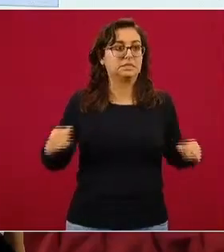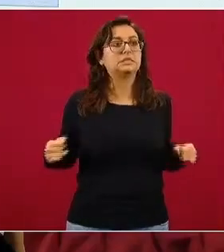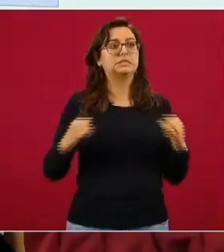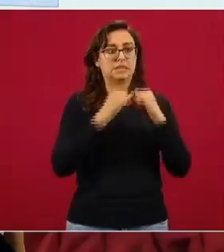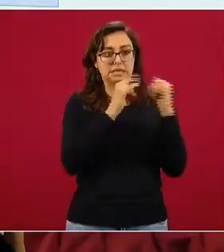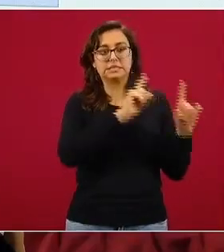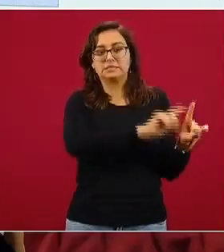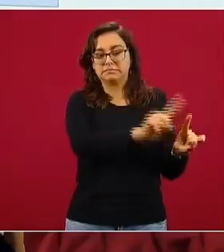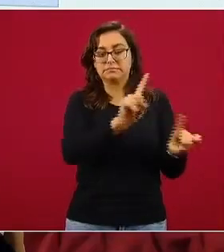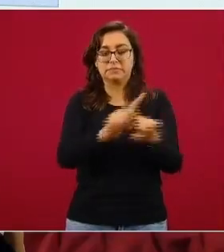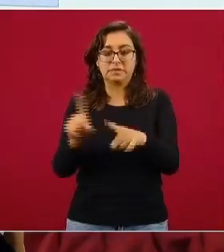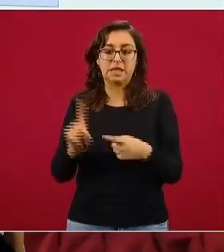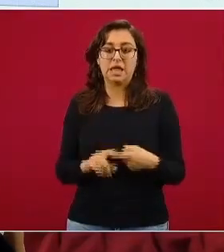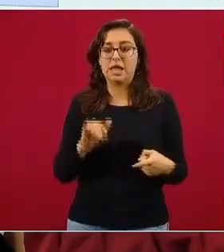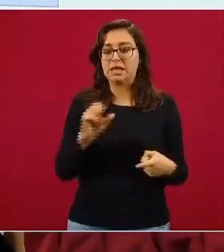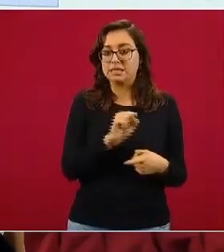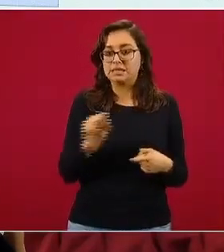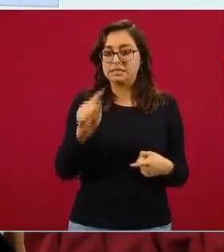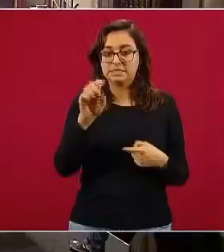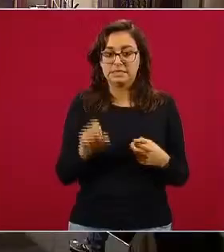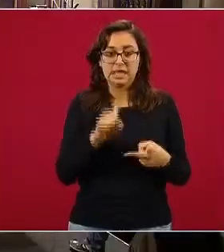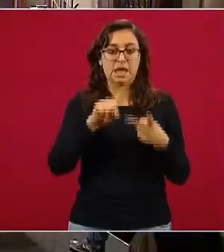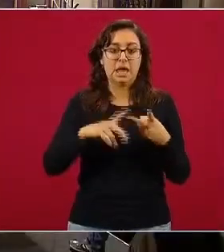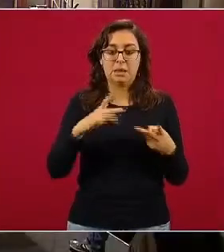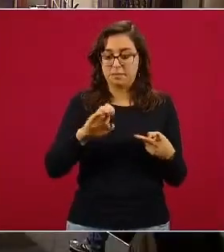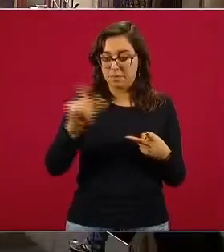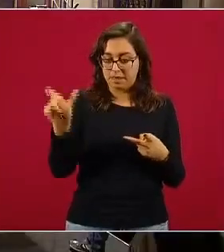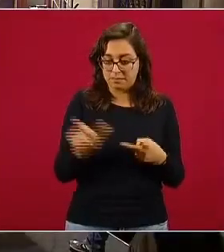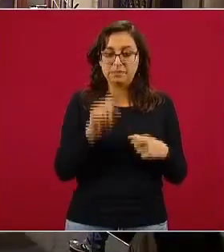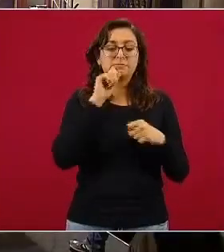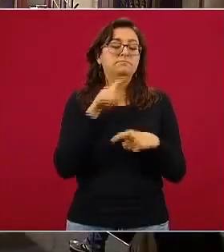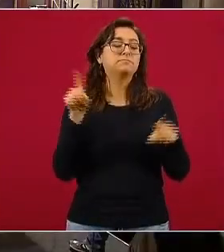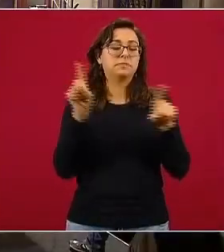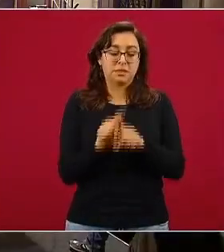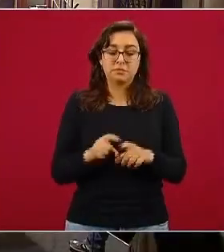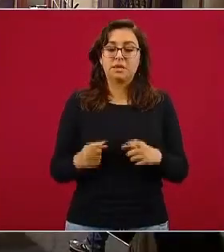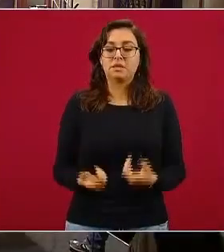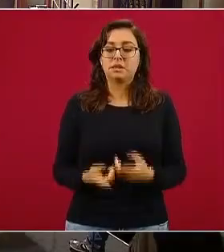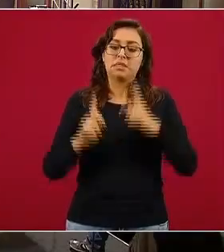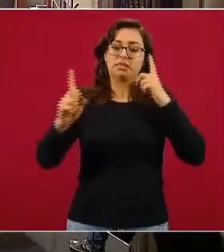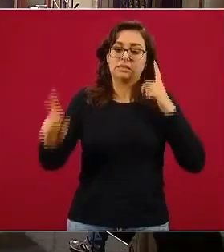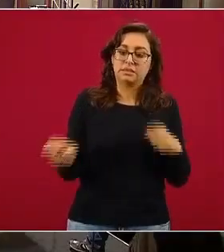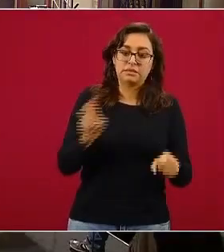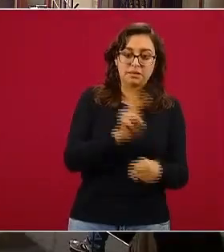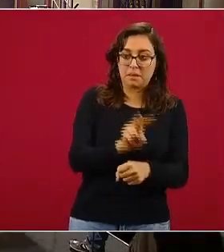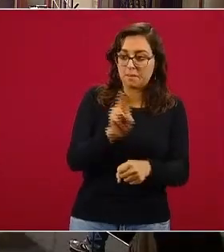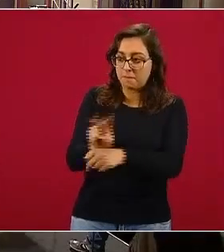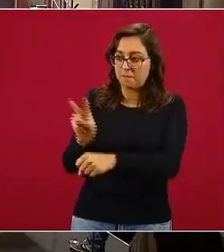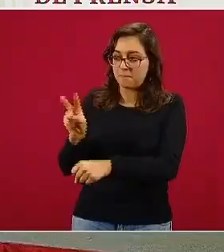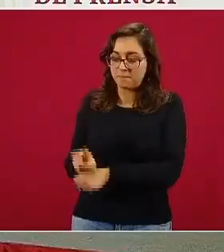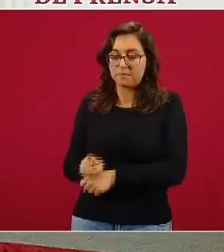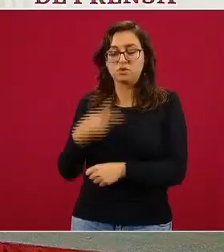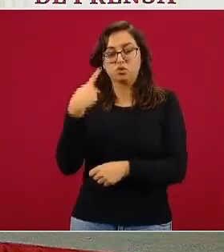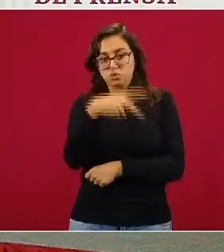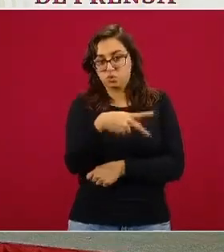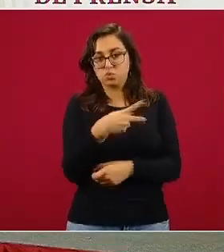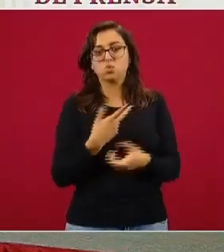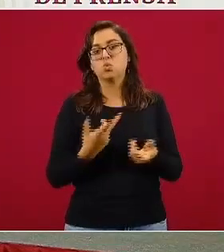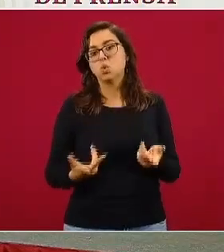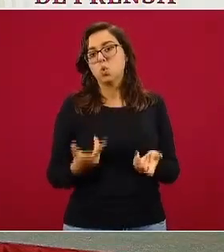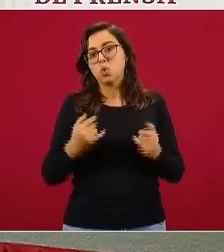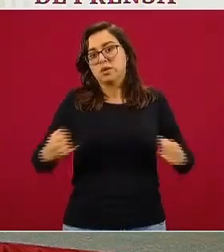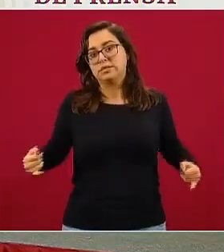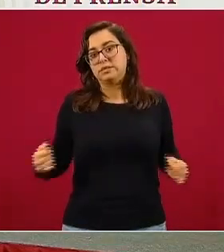instituciones, IMSS, ISSSTE, Pemex, están haciendo. También tienen sus monitoreos a distancia de los pacientes que son derechohabientes a sus